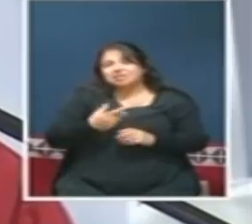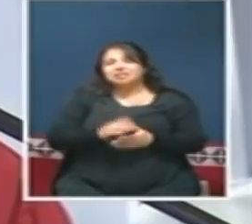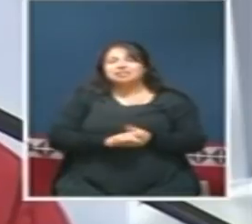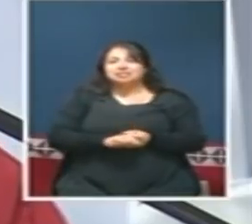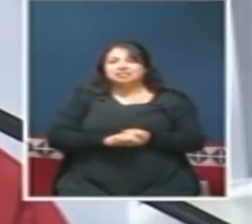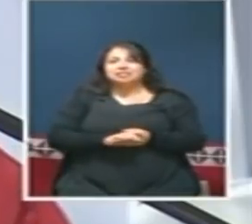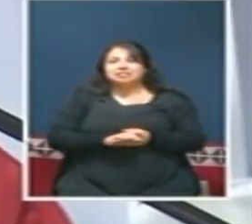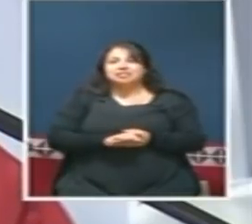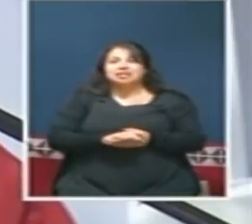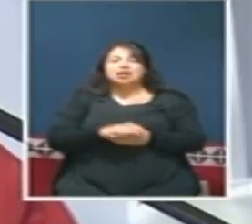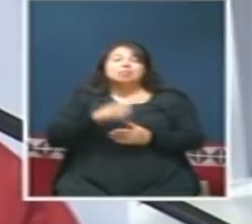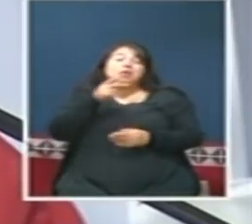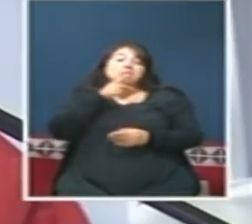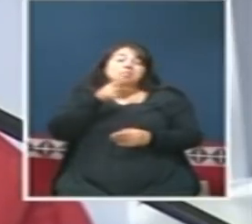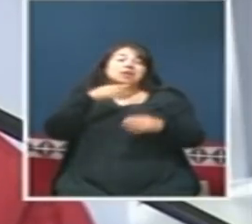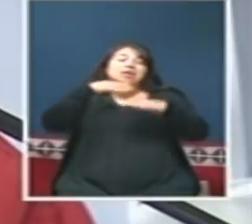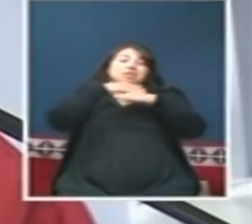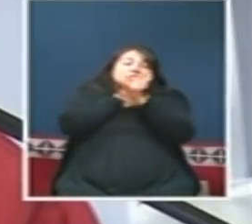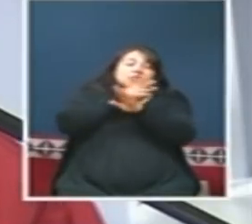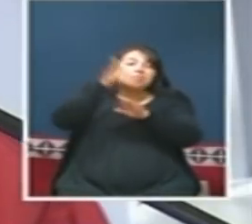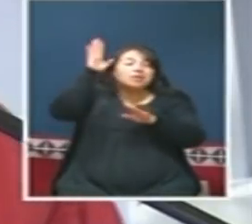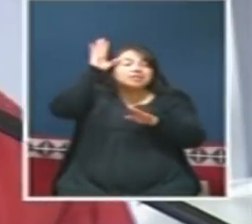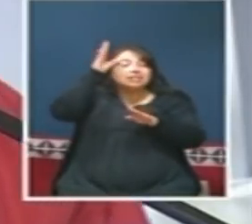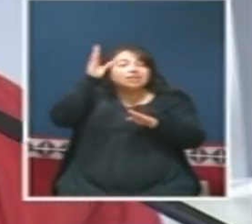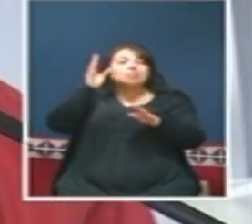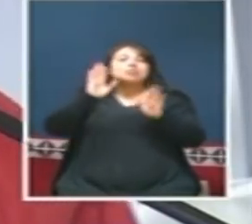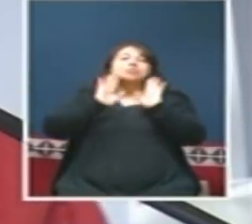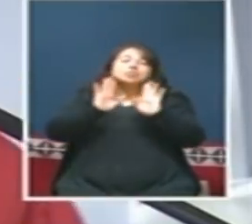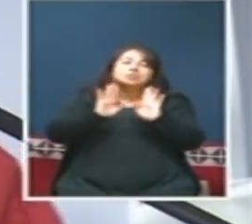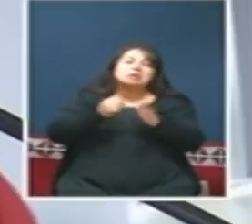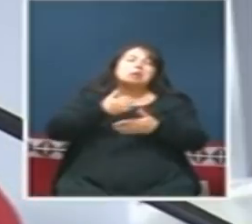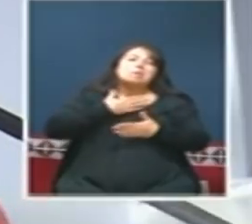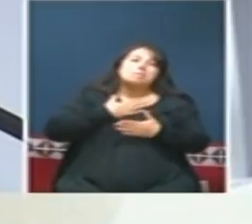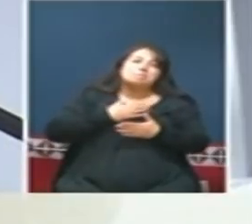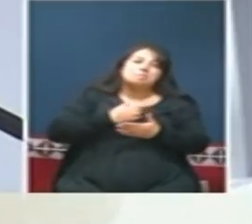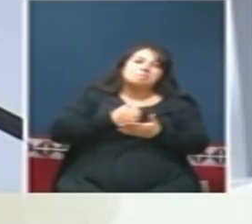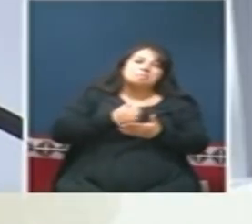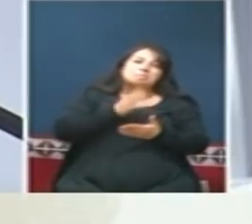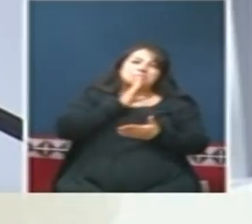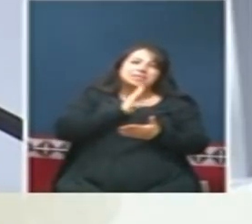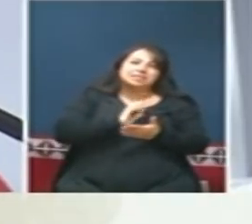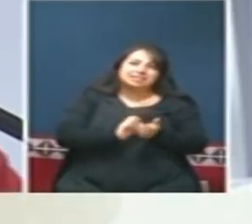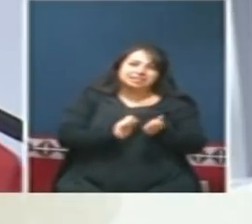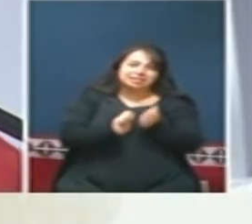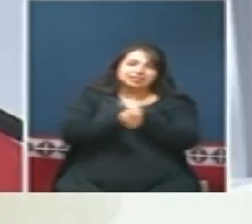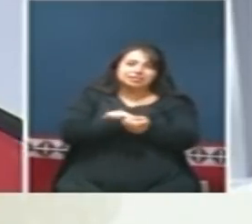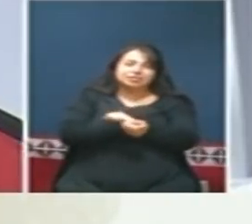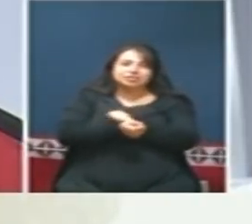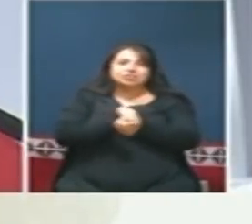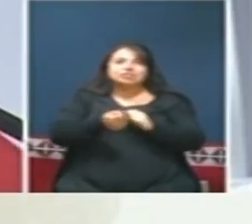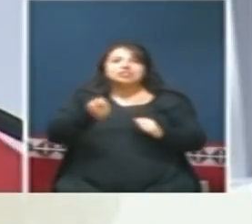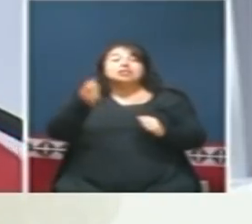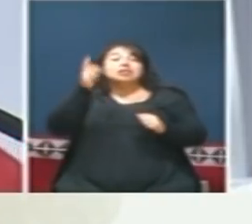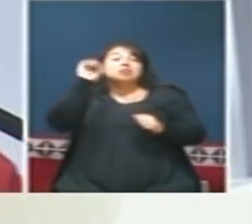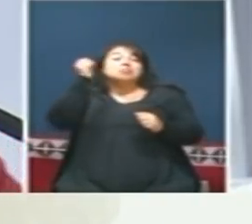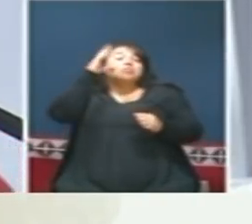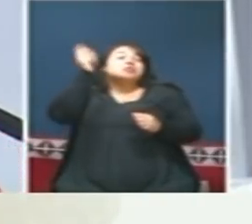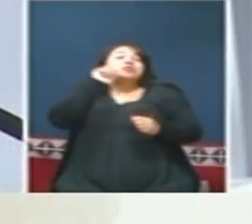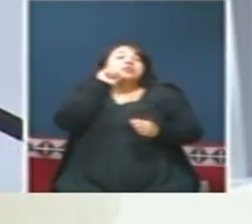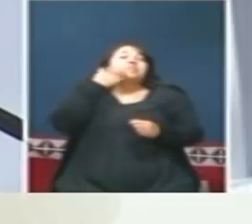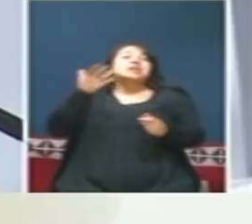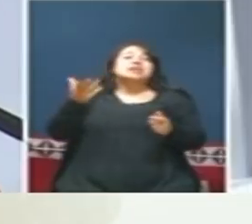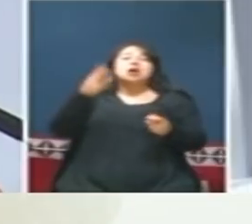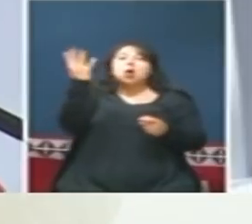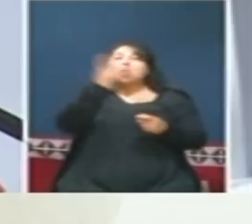pazienza, voy a hablar in italiano con traduzione, tengan pazienza por favor. Il Signore ci ha donato oggi una cosa molto bella, quattro